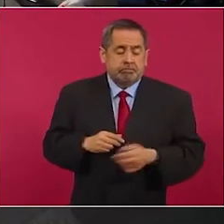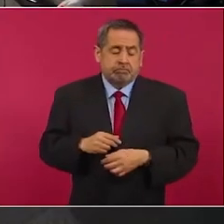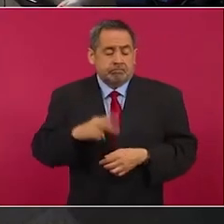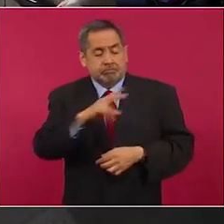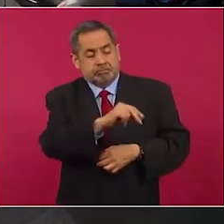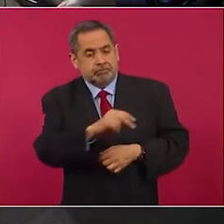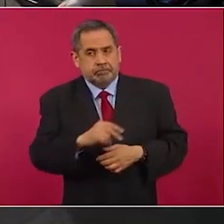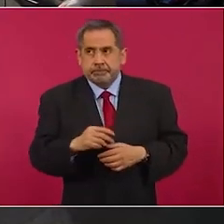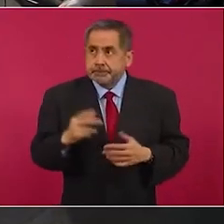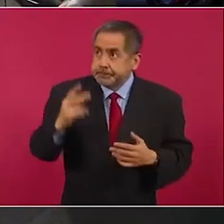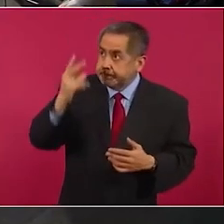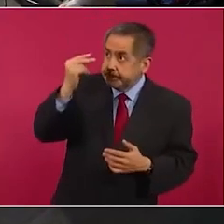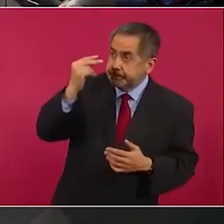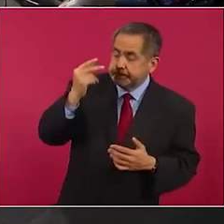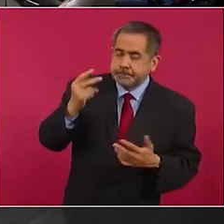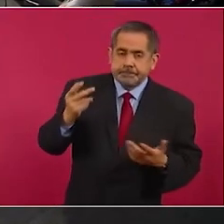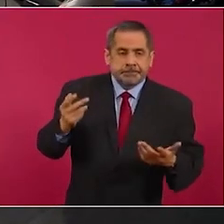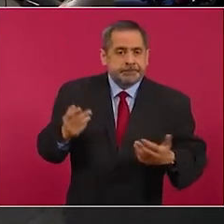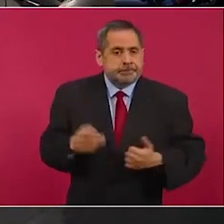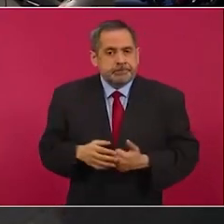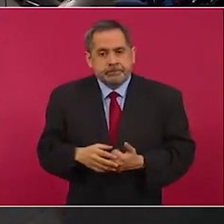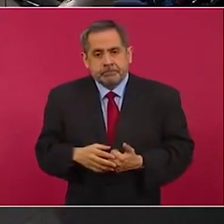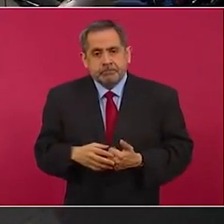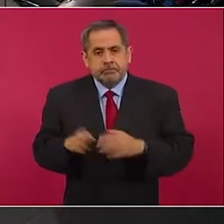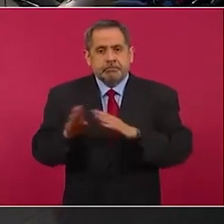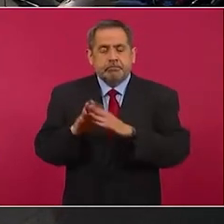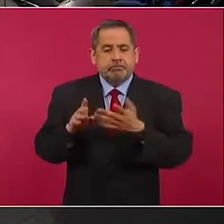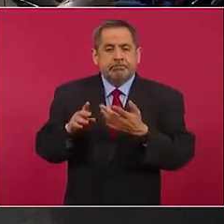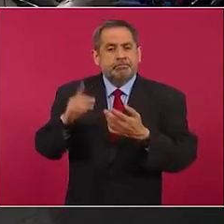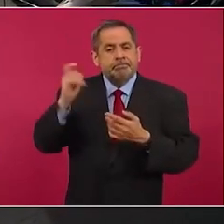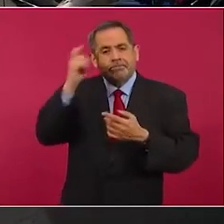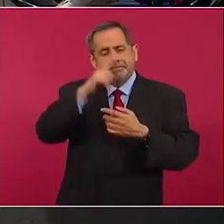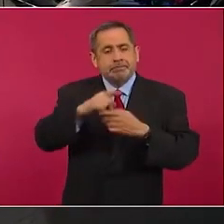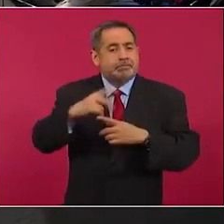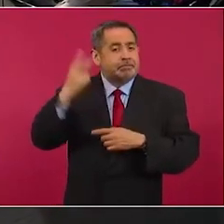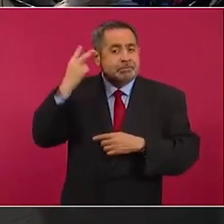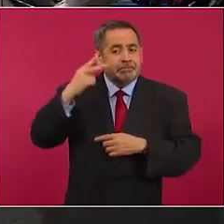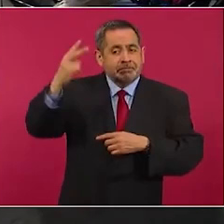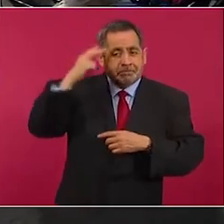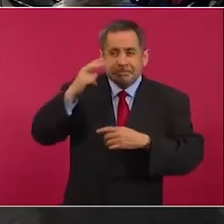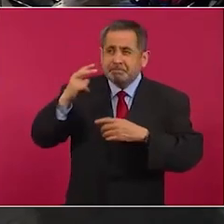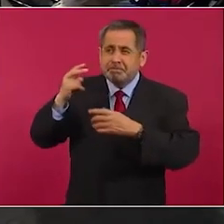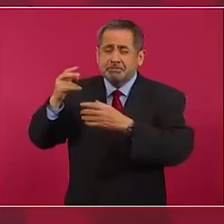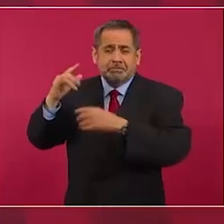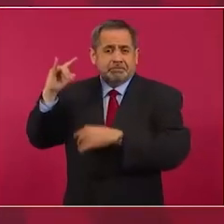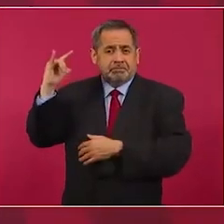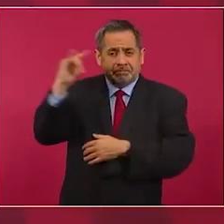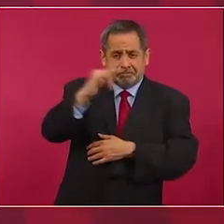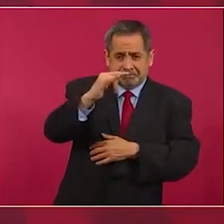que no iba a resistir el viaje.